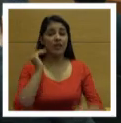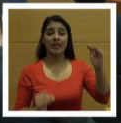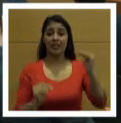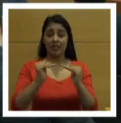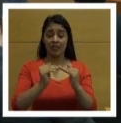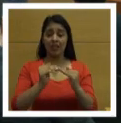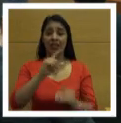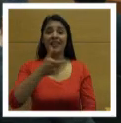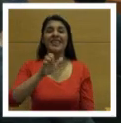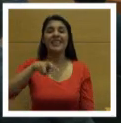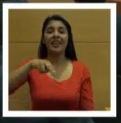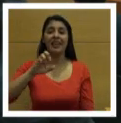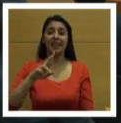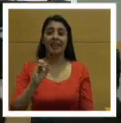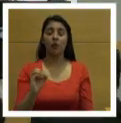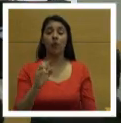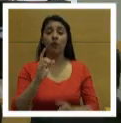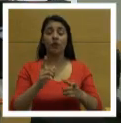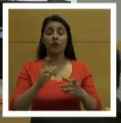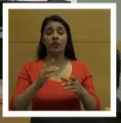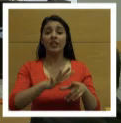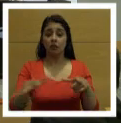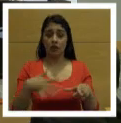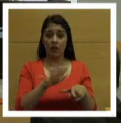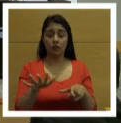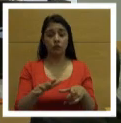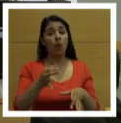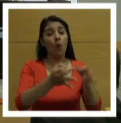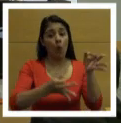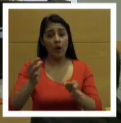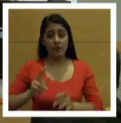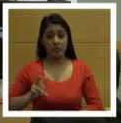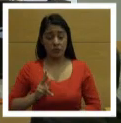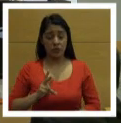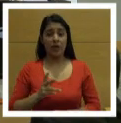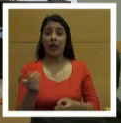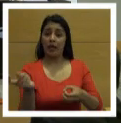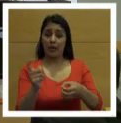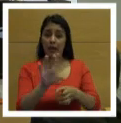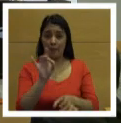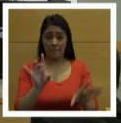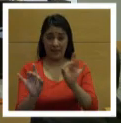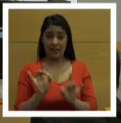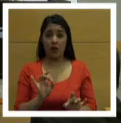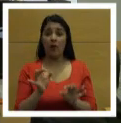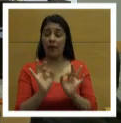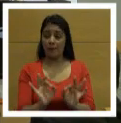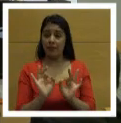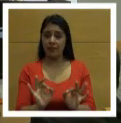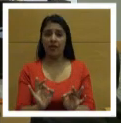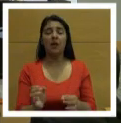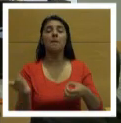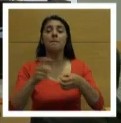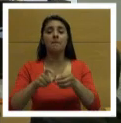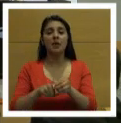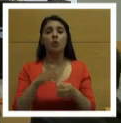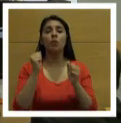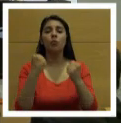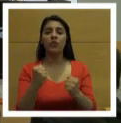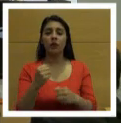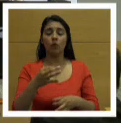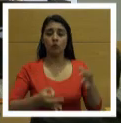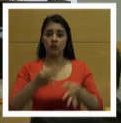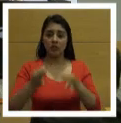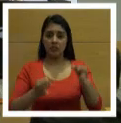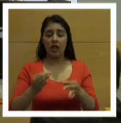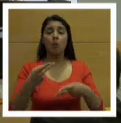Lagos. Señoras y señores jueces, invitados especiales, miembros del Poder Judicial, público presente y quienes nos